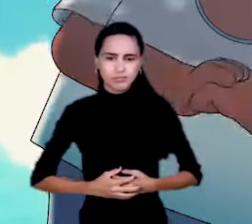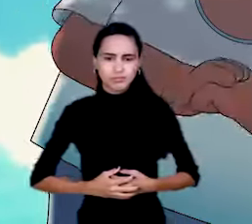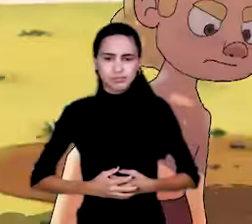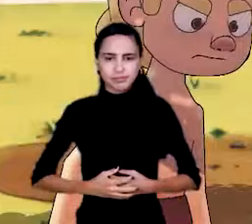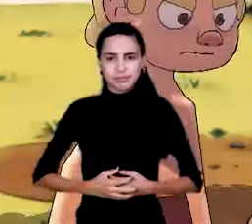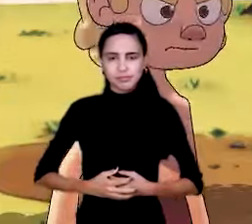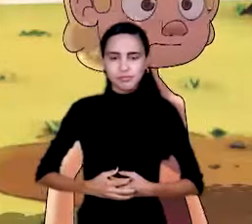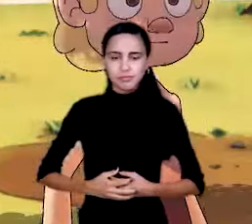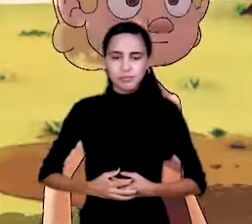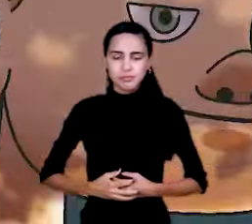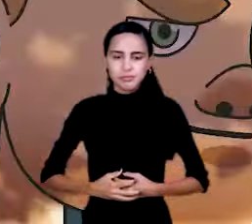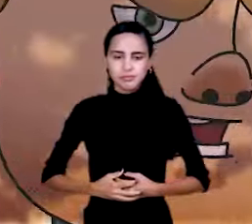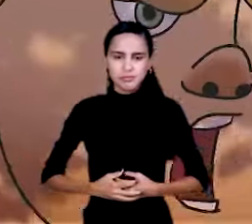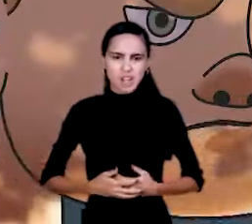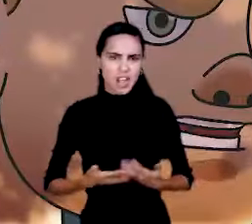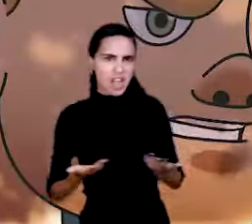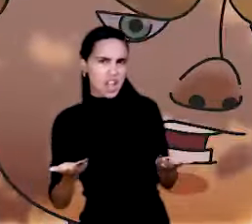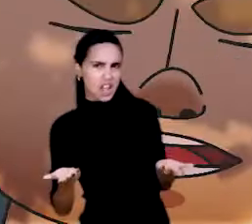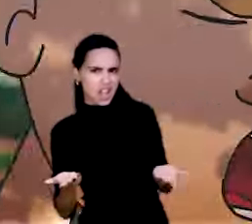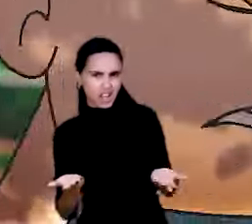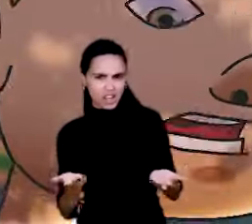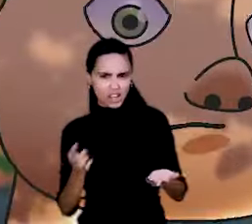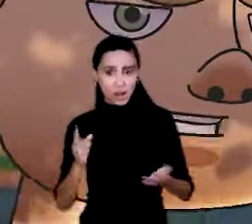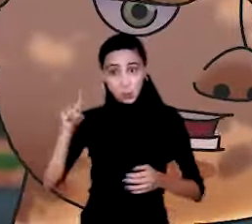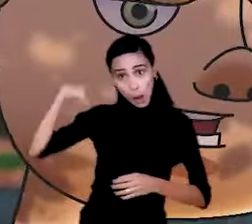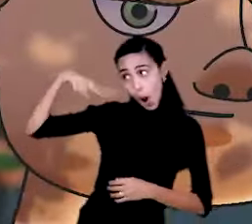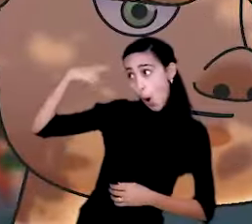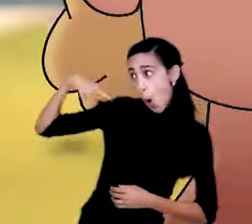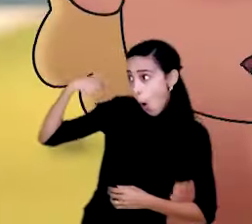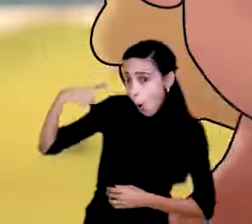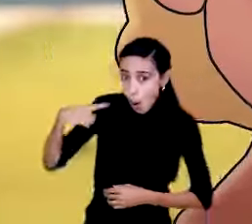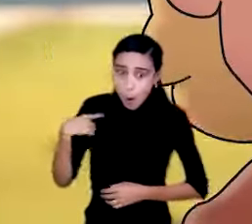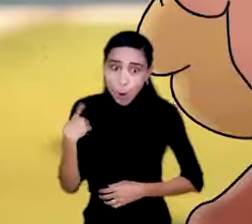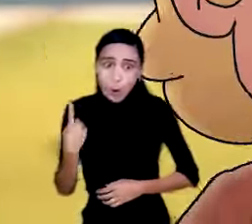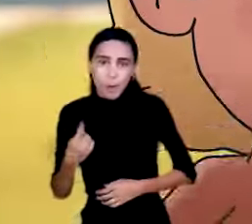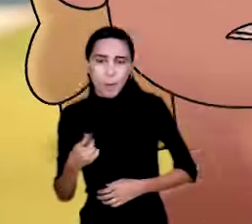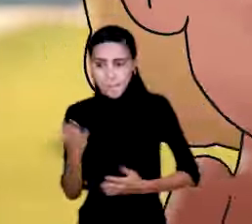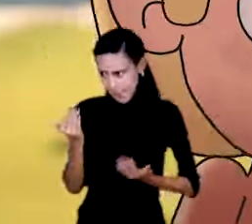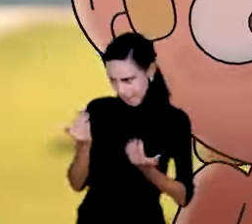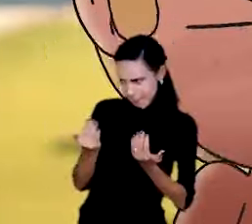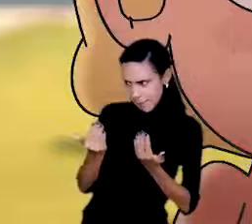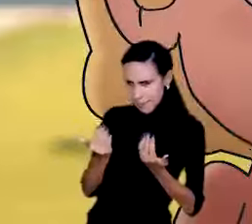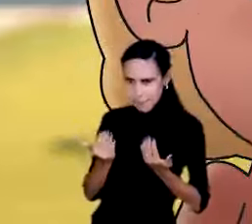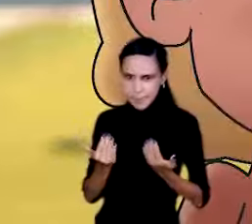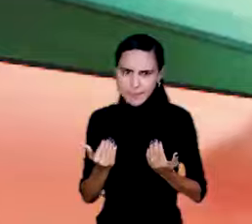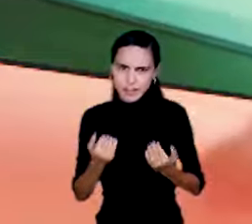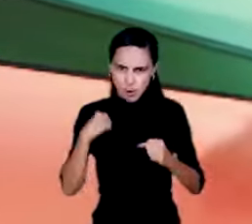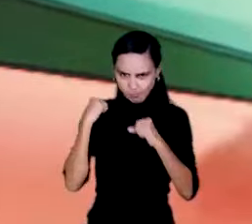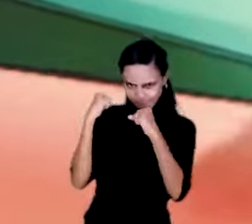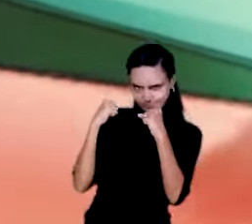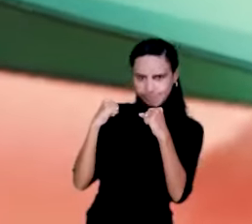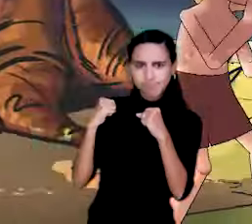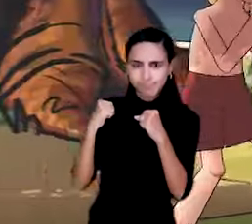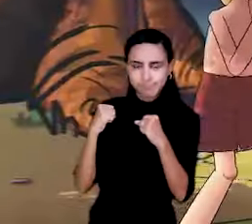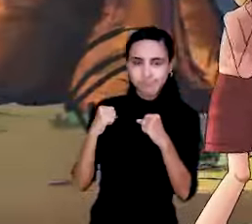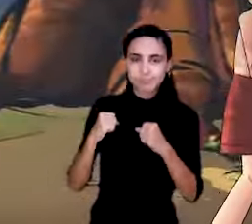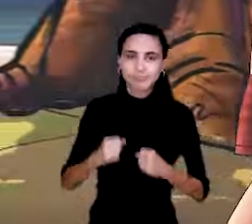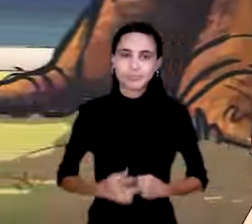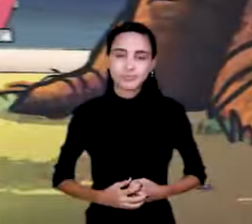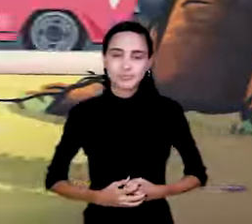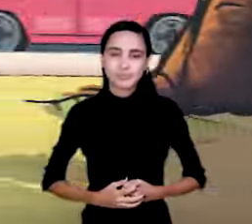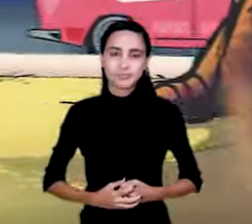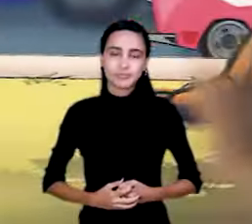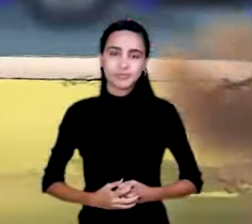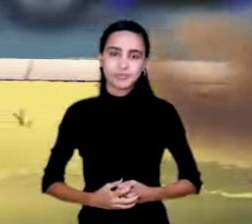¡Oye! ¡Ey! ¡Que lo viste loco, amigui! Ven, ven, ven, ven, que te tengo tremenda gana.